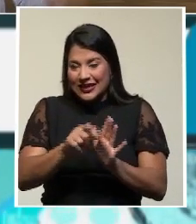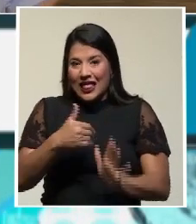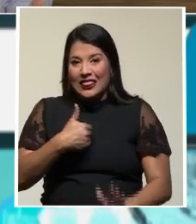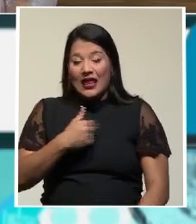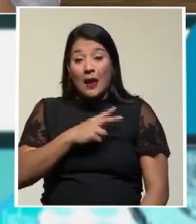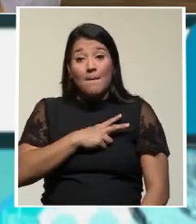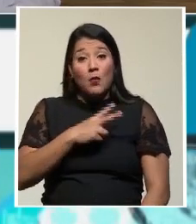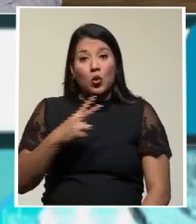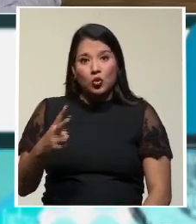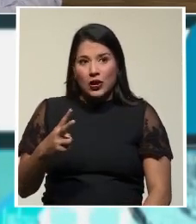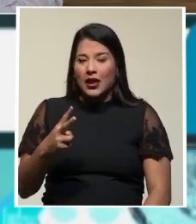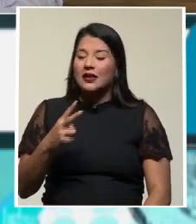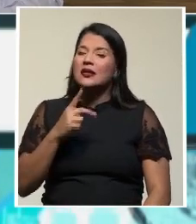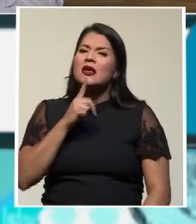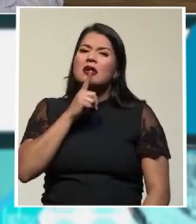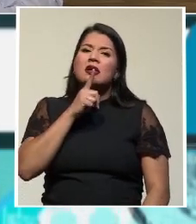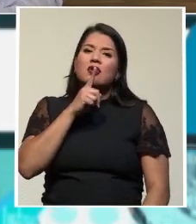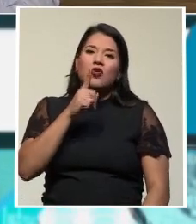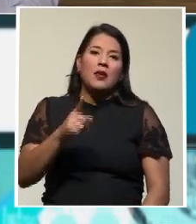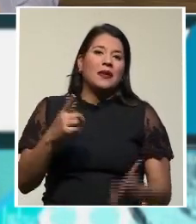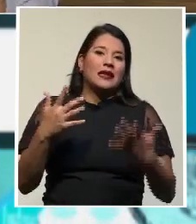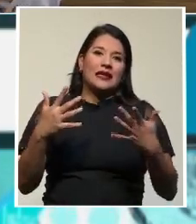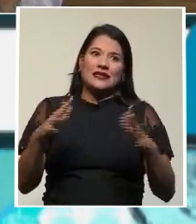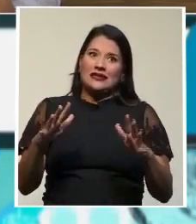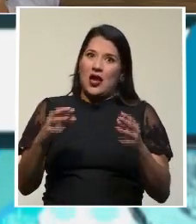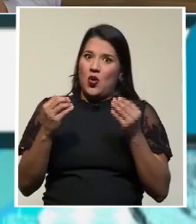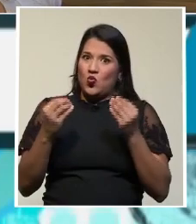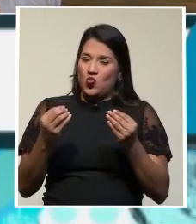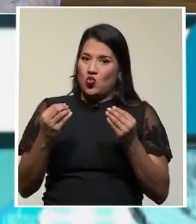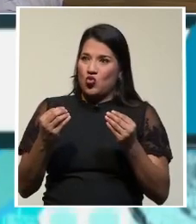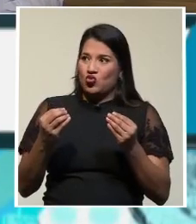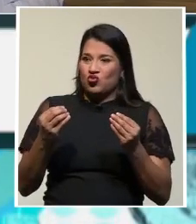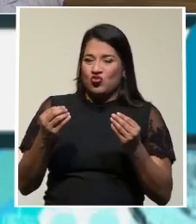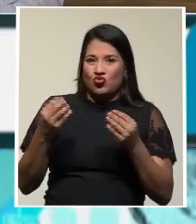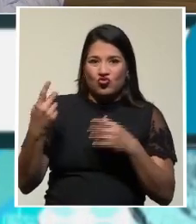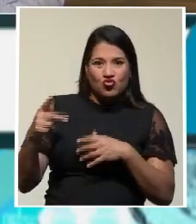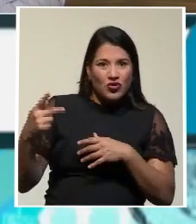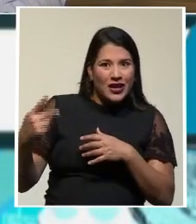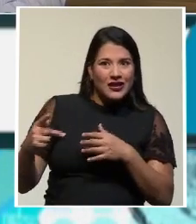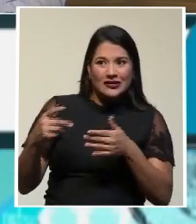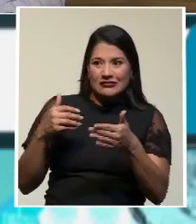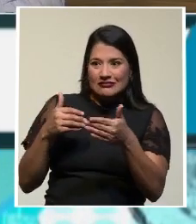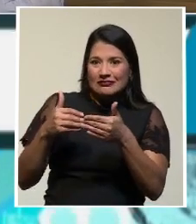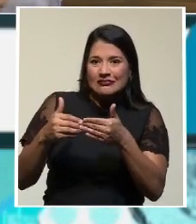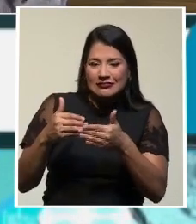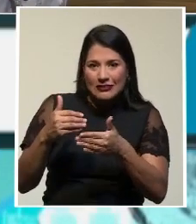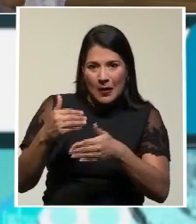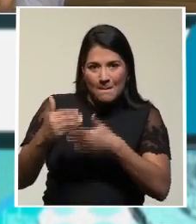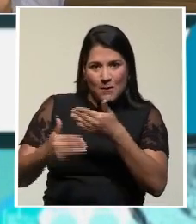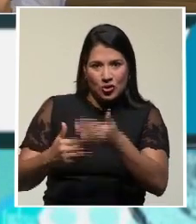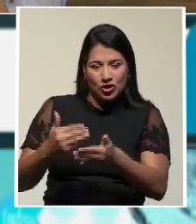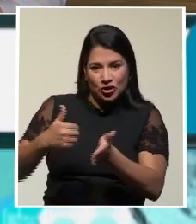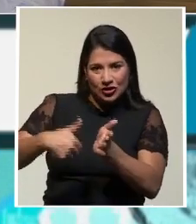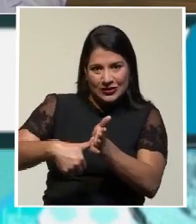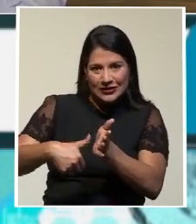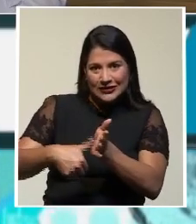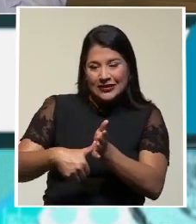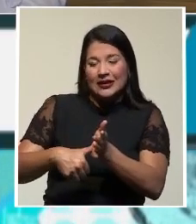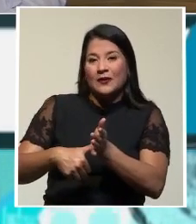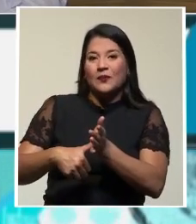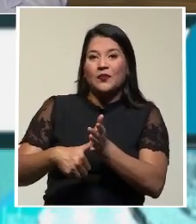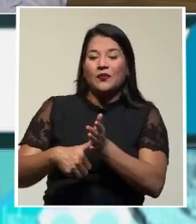ya se juega demasiado la campaña electoral, ya mucho está de lleno lo que es esta